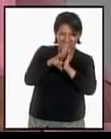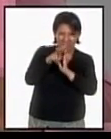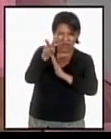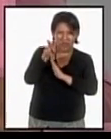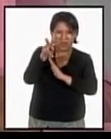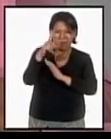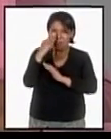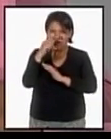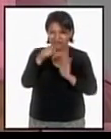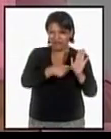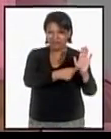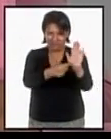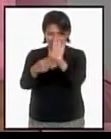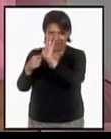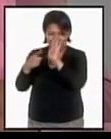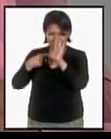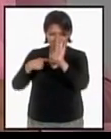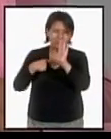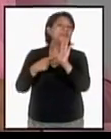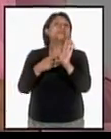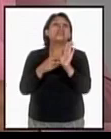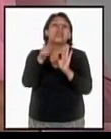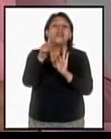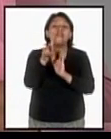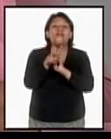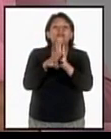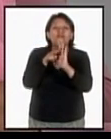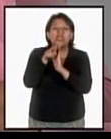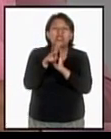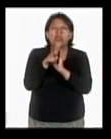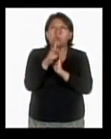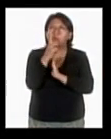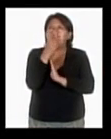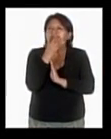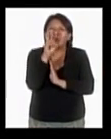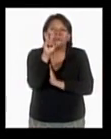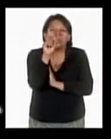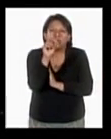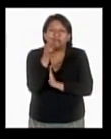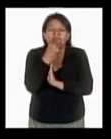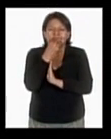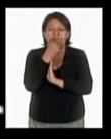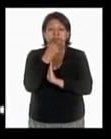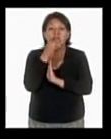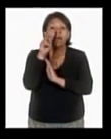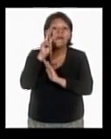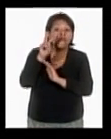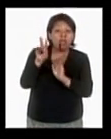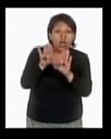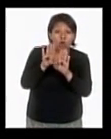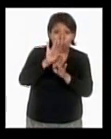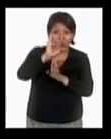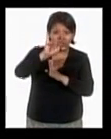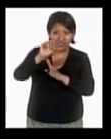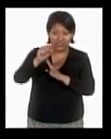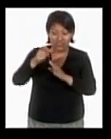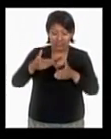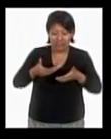Procuraduría muestra al público, que es un video de 1 minuto 30, se advierte cómo Isaac, al salir de la